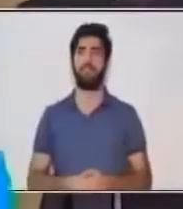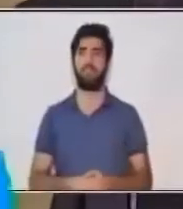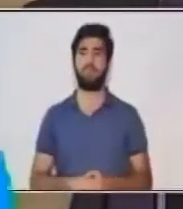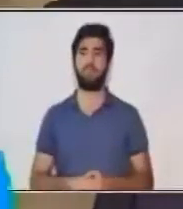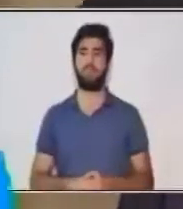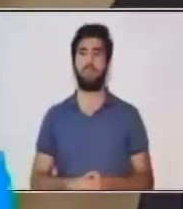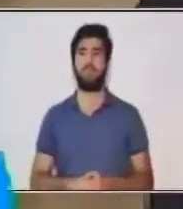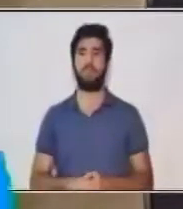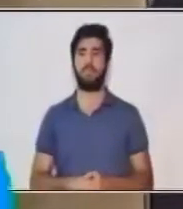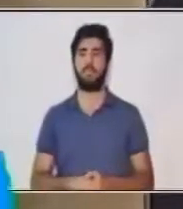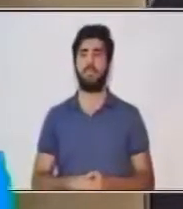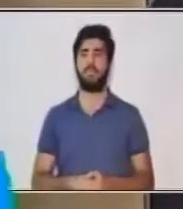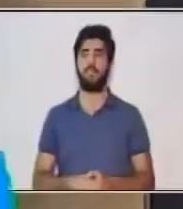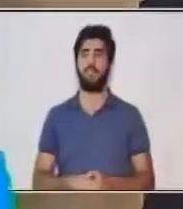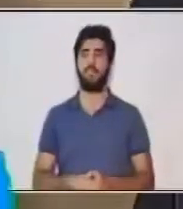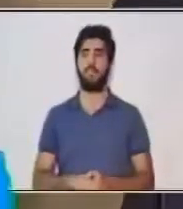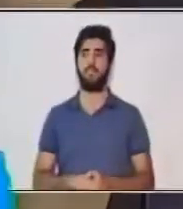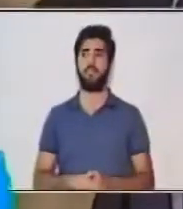que